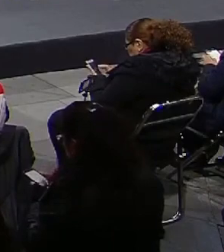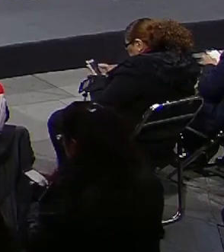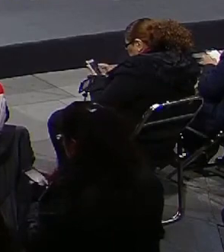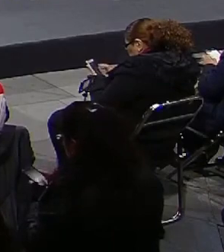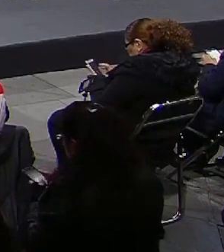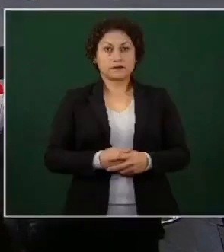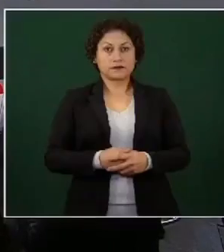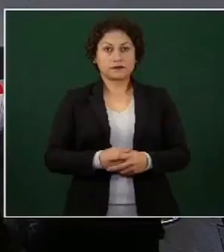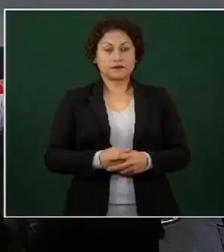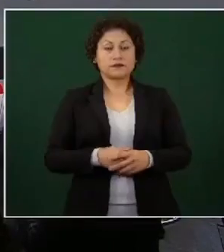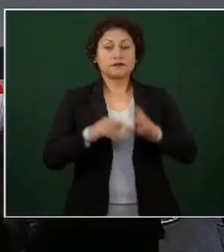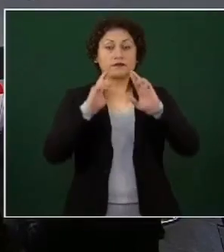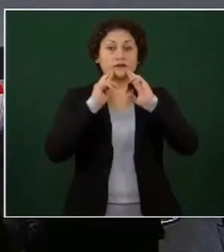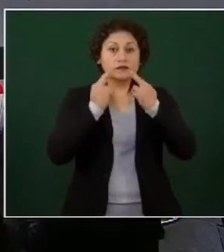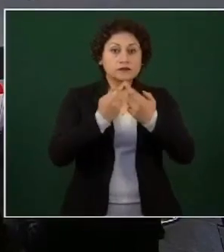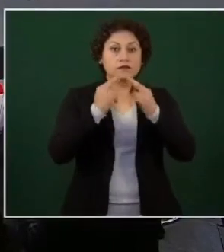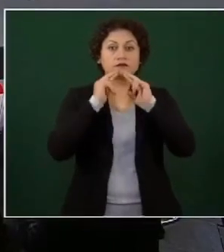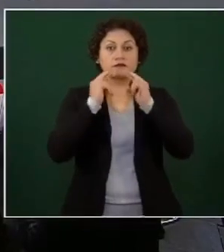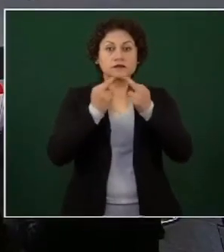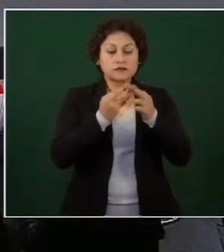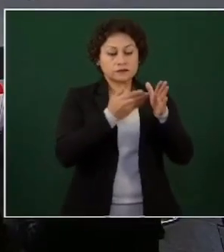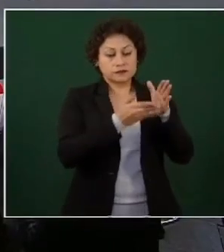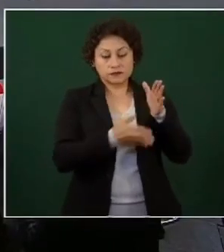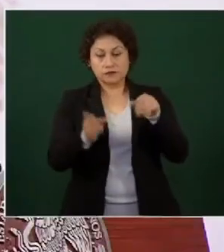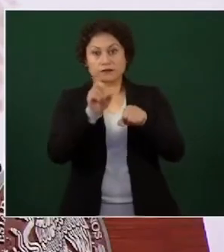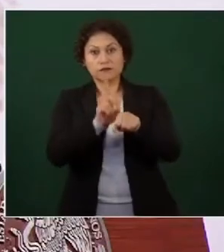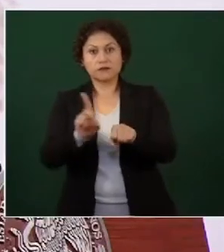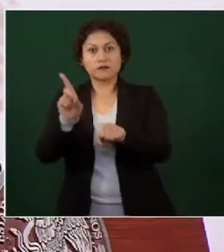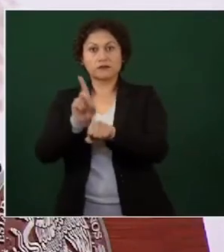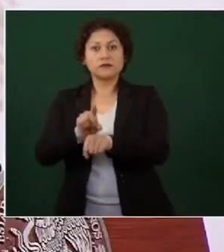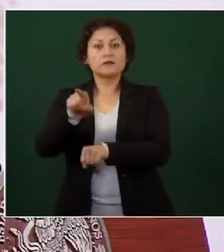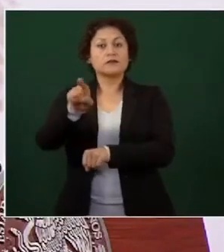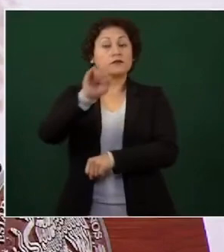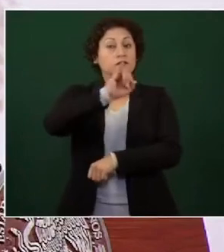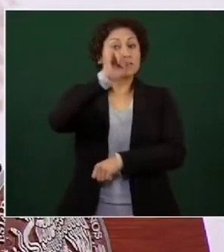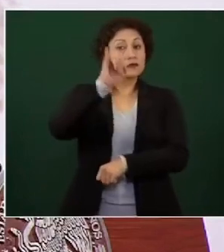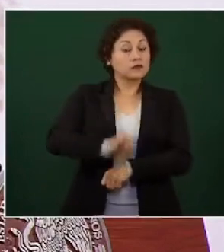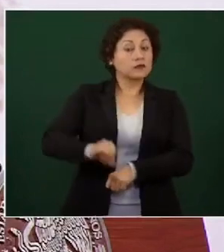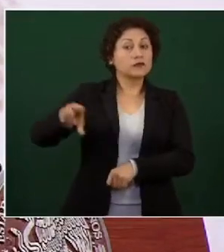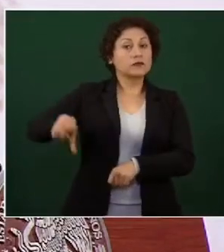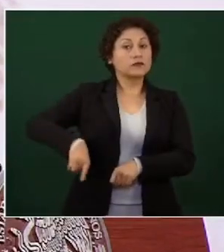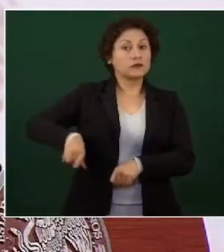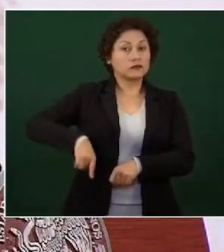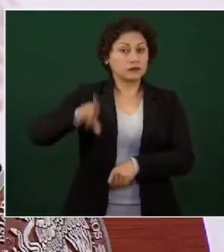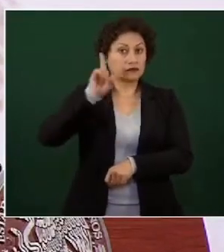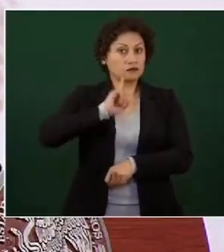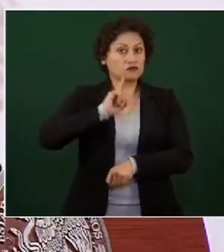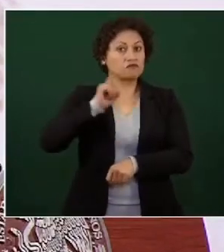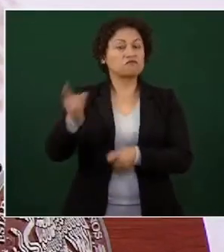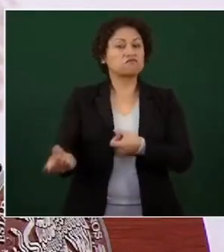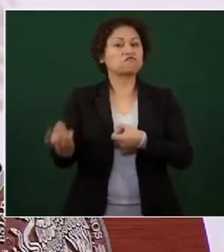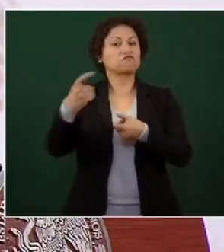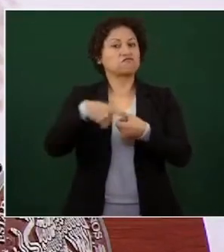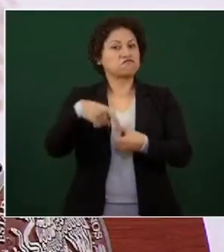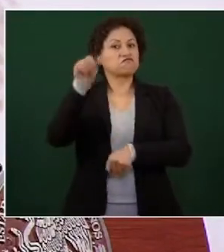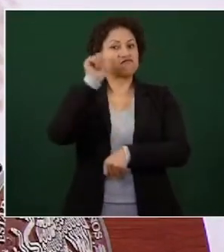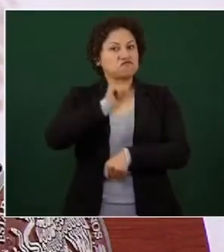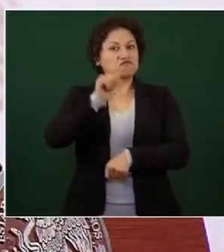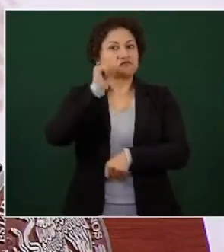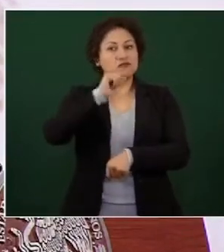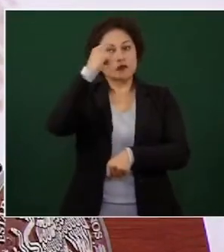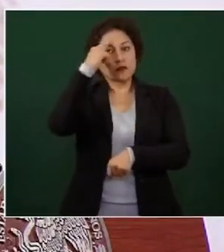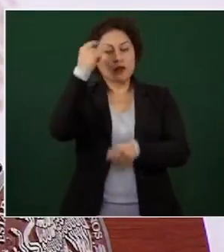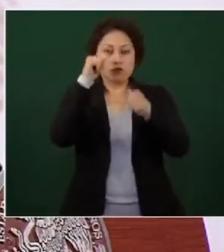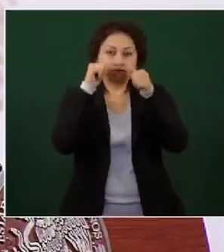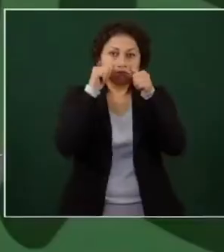coordinando las acciones que se llevan en el ámbito de la seguridad para beneficio de los ciudadanos que habitan esta Ciudad